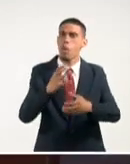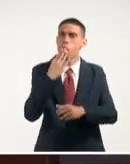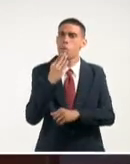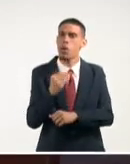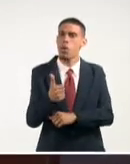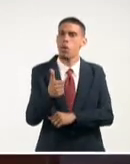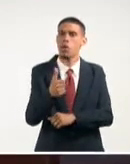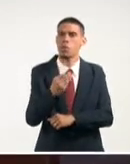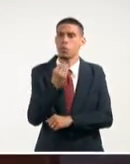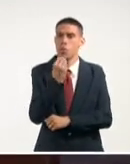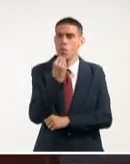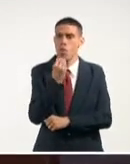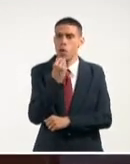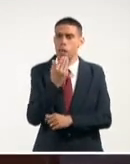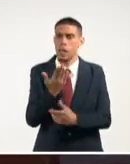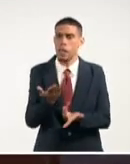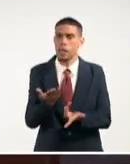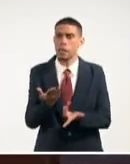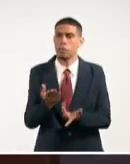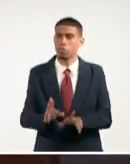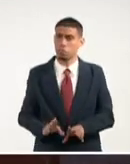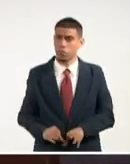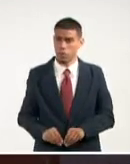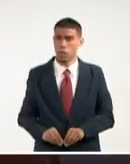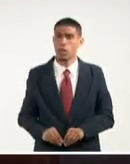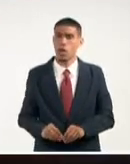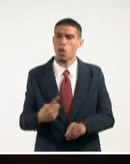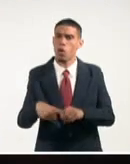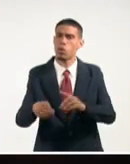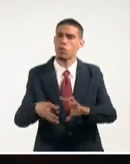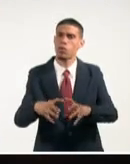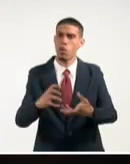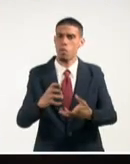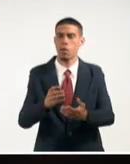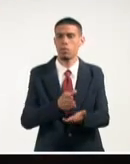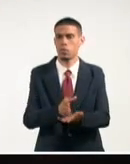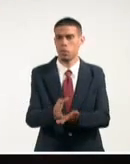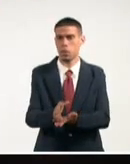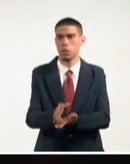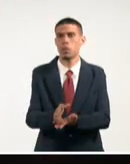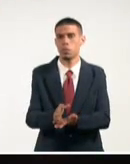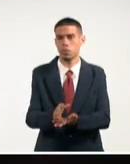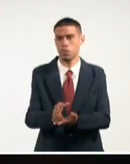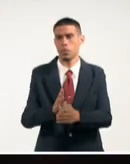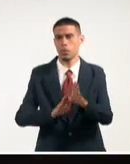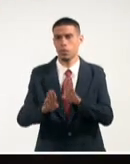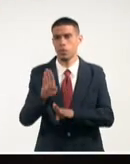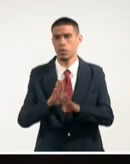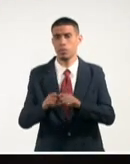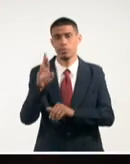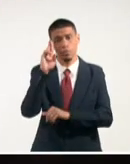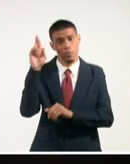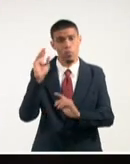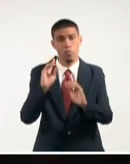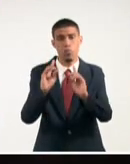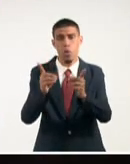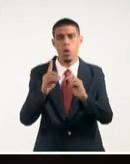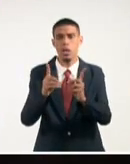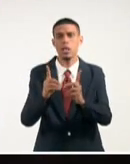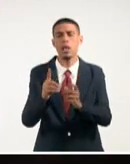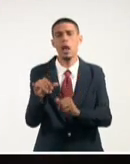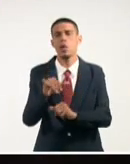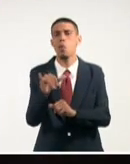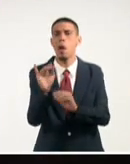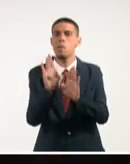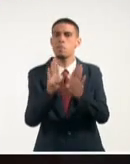poder. Asumió una dimensión nueva cuando la política dejó de ser feudo